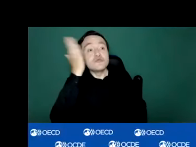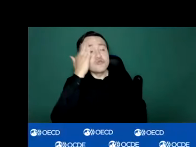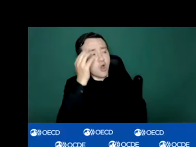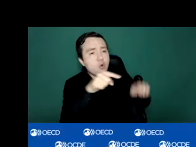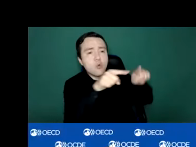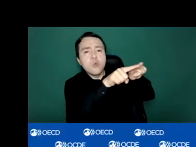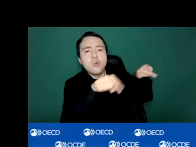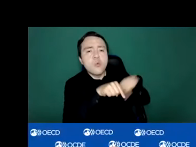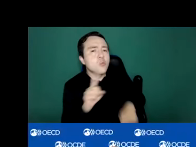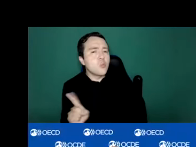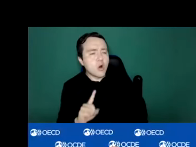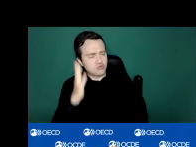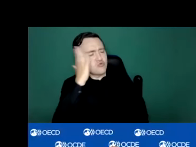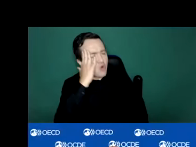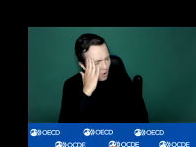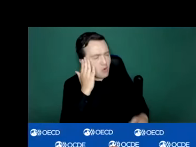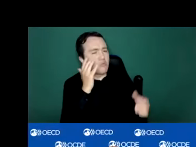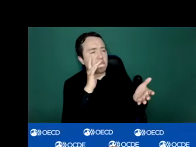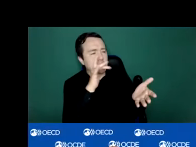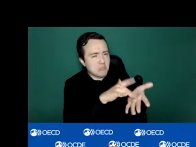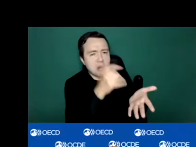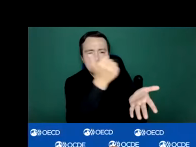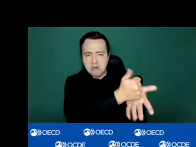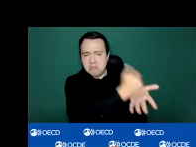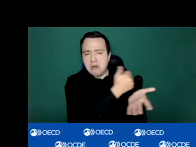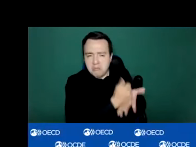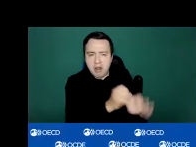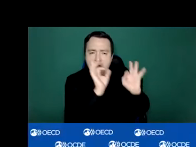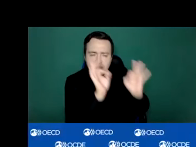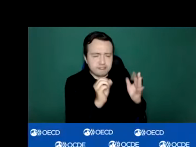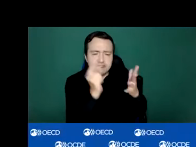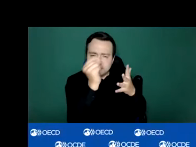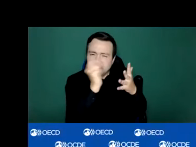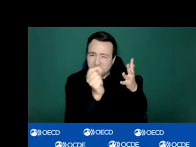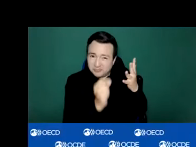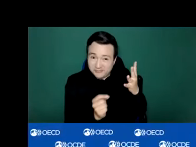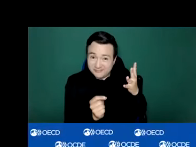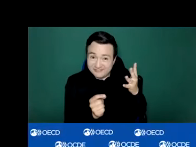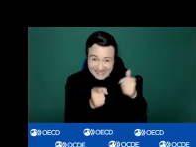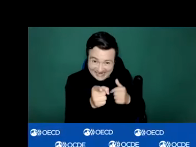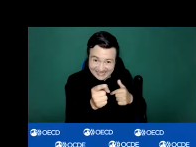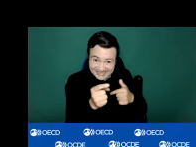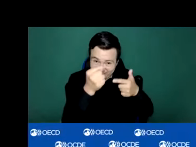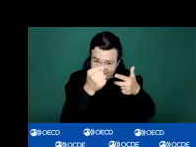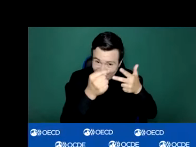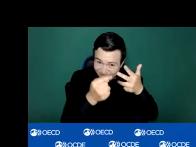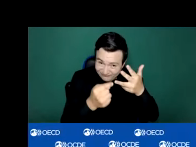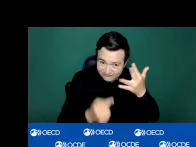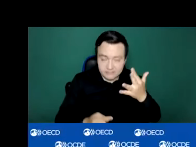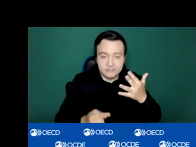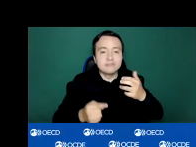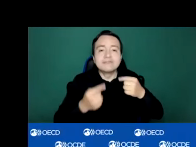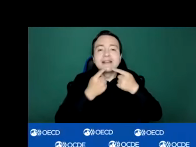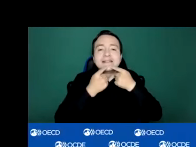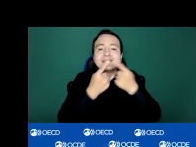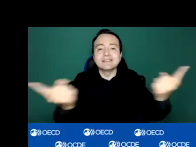Todos estos atributos que nosotros mencionamos a menudo cuando hablamos de un sistema de cobertura de